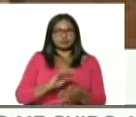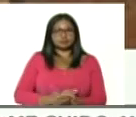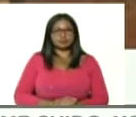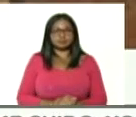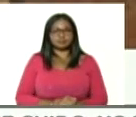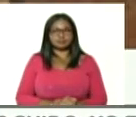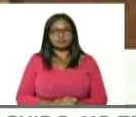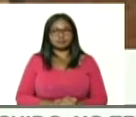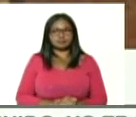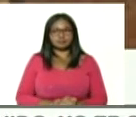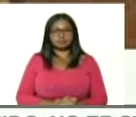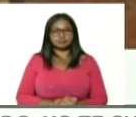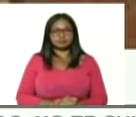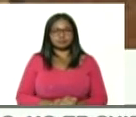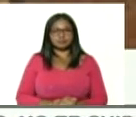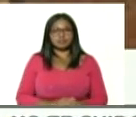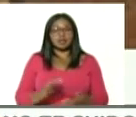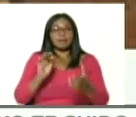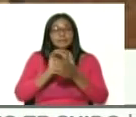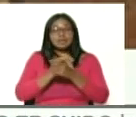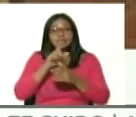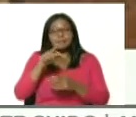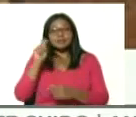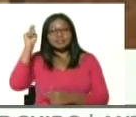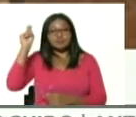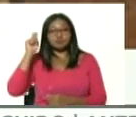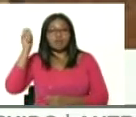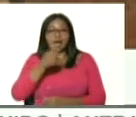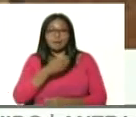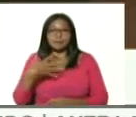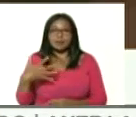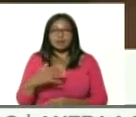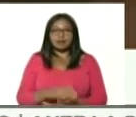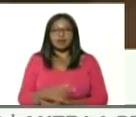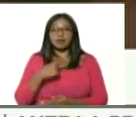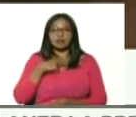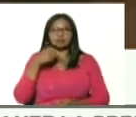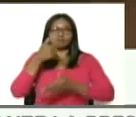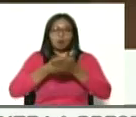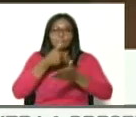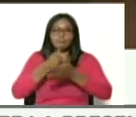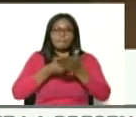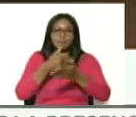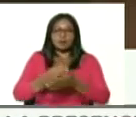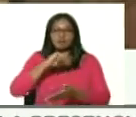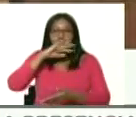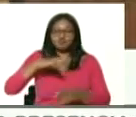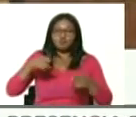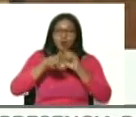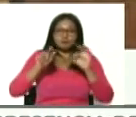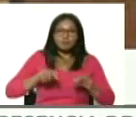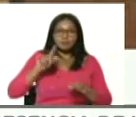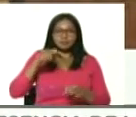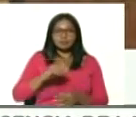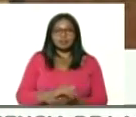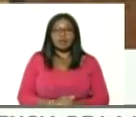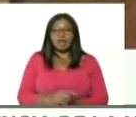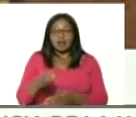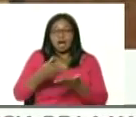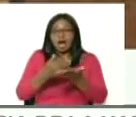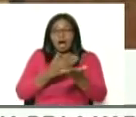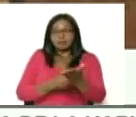Y la compañera Blanca Ecao, que es una militante histórica del Poder Popular y además fue